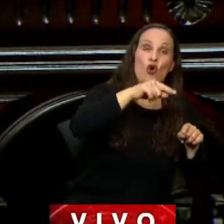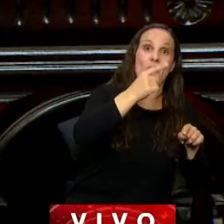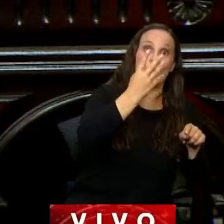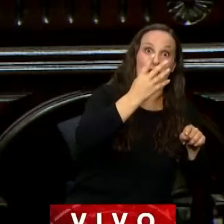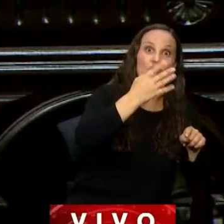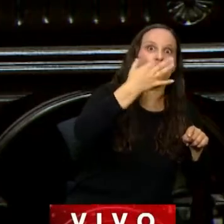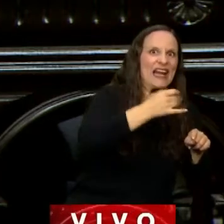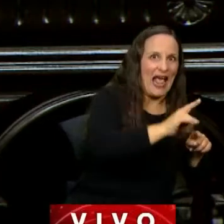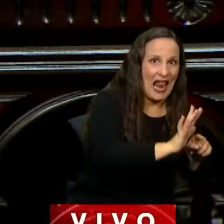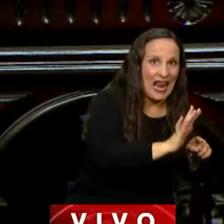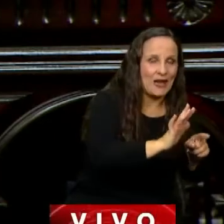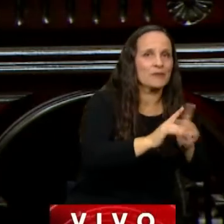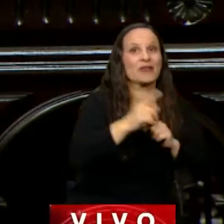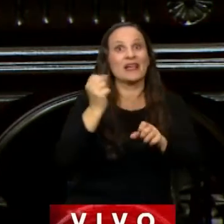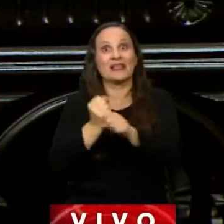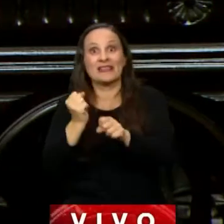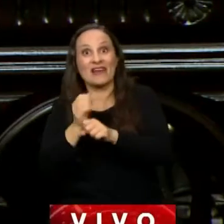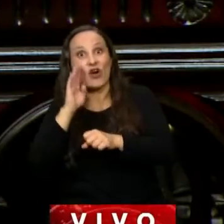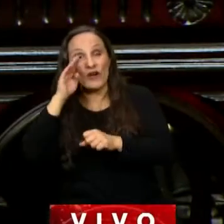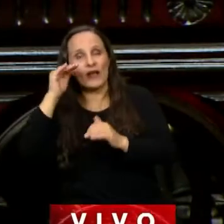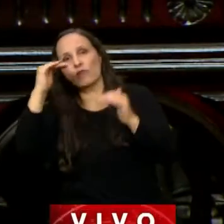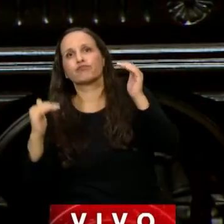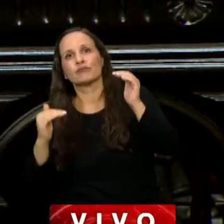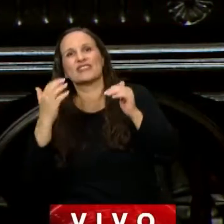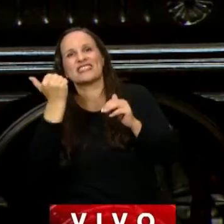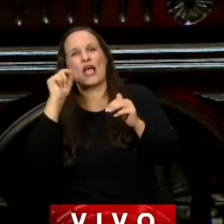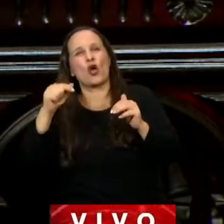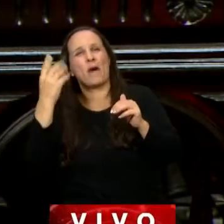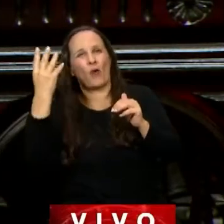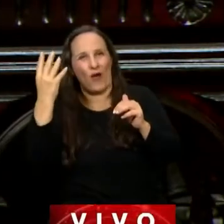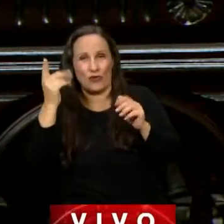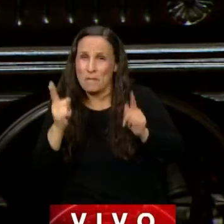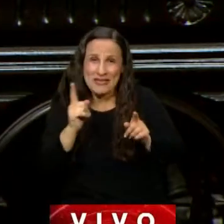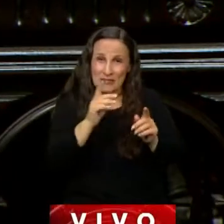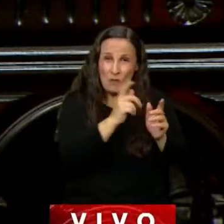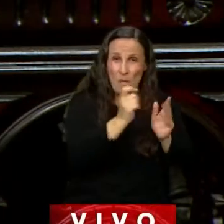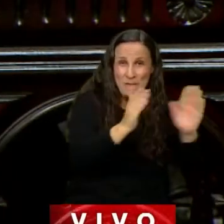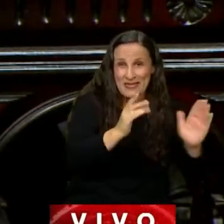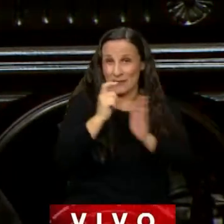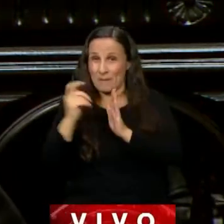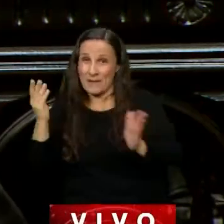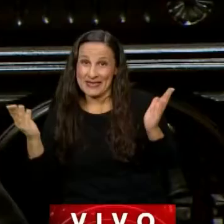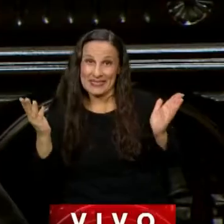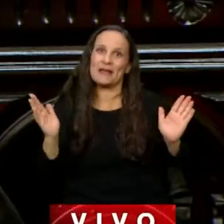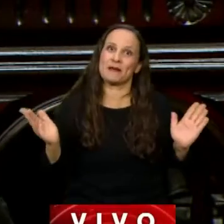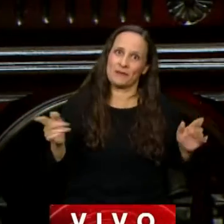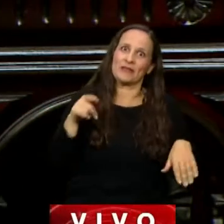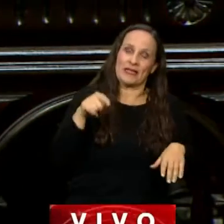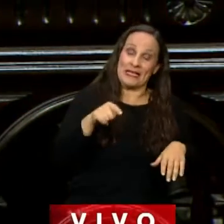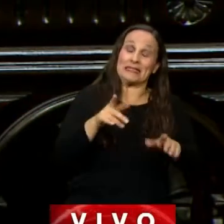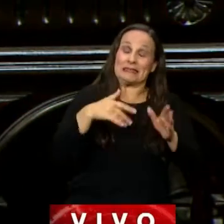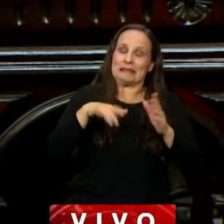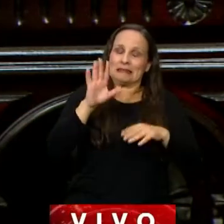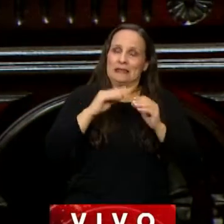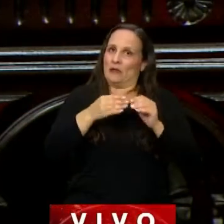real, mientras que los no registrados cayeron 6,4% en el mismo periodo. Sin duda, este es uno de los grandes